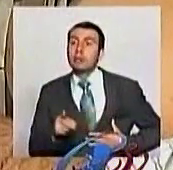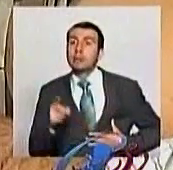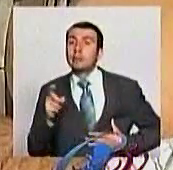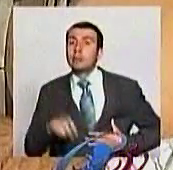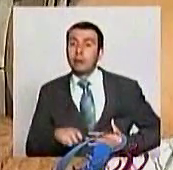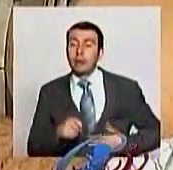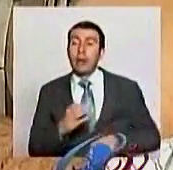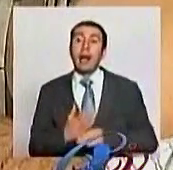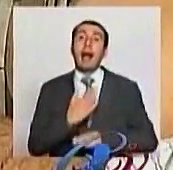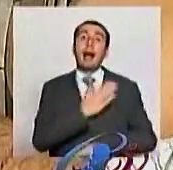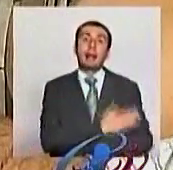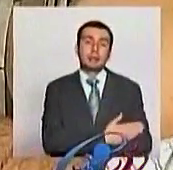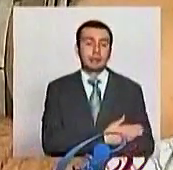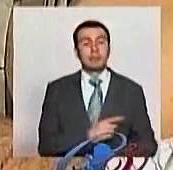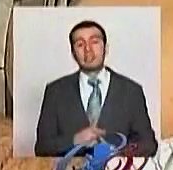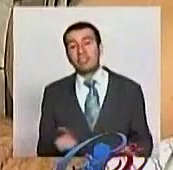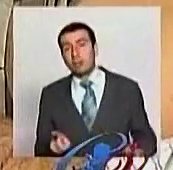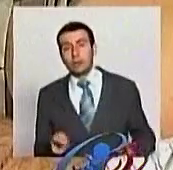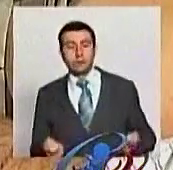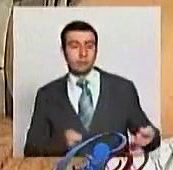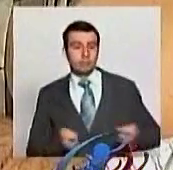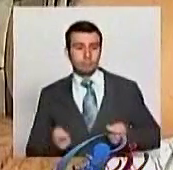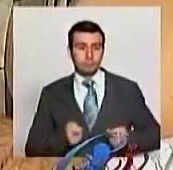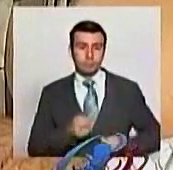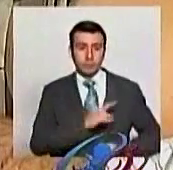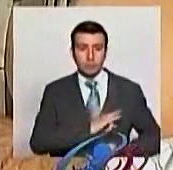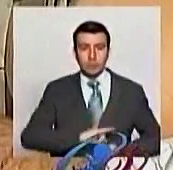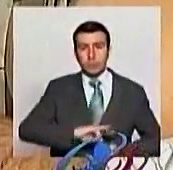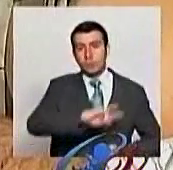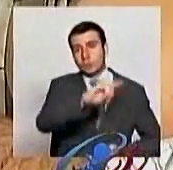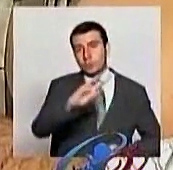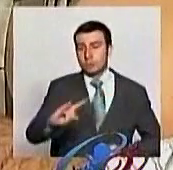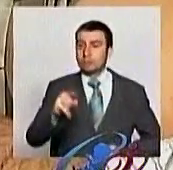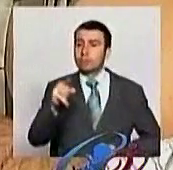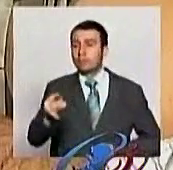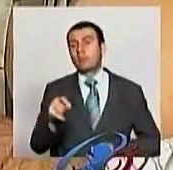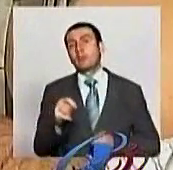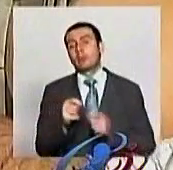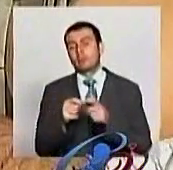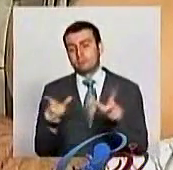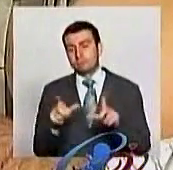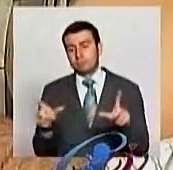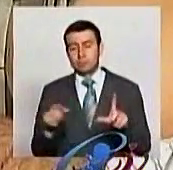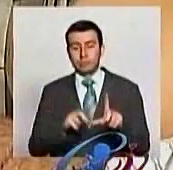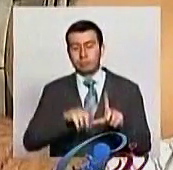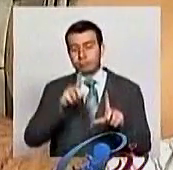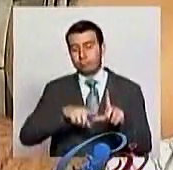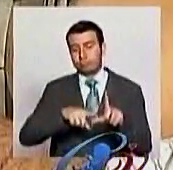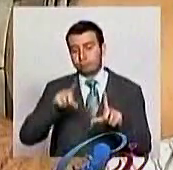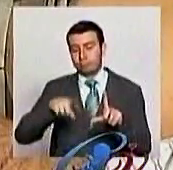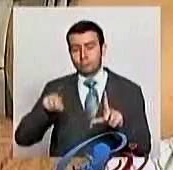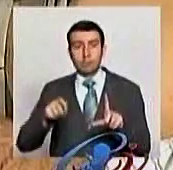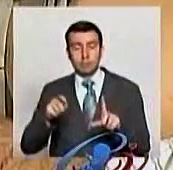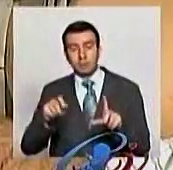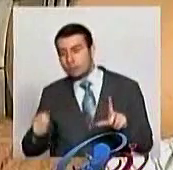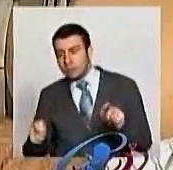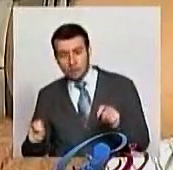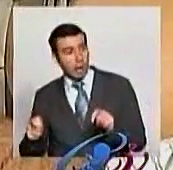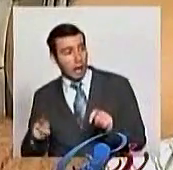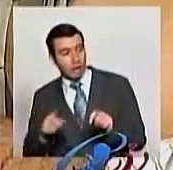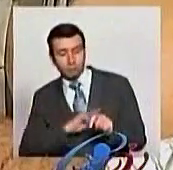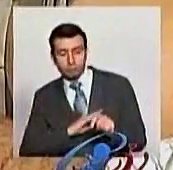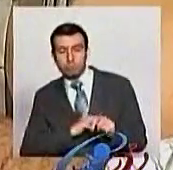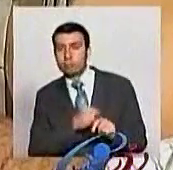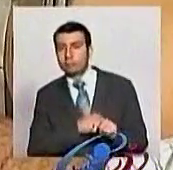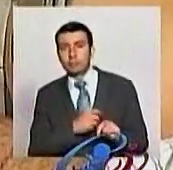unos parámetros diferentes en la máquina. Entonces es importante que les preguntemos también si ellos tienen algún aparatico